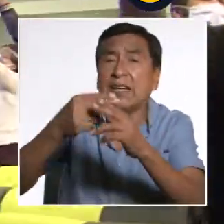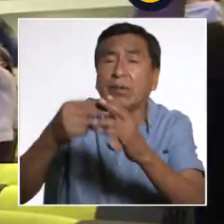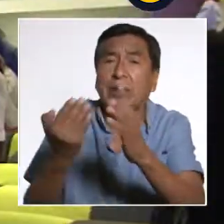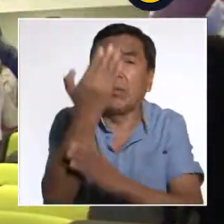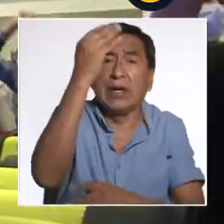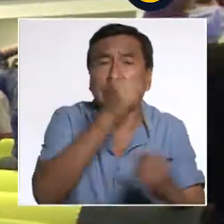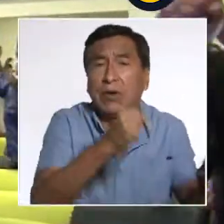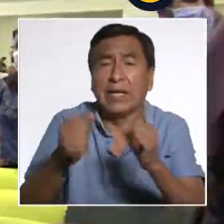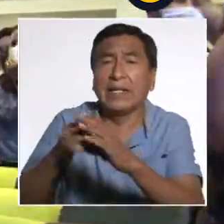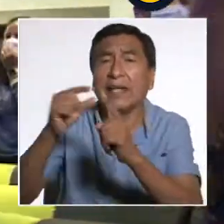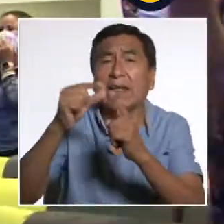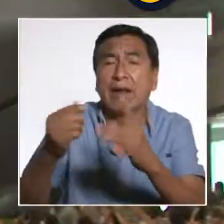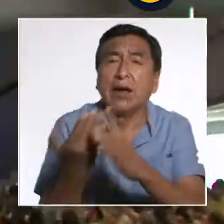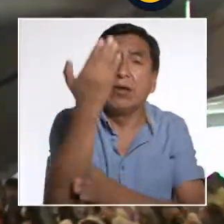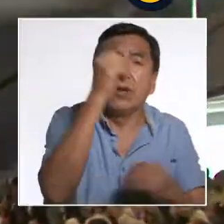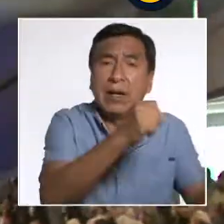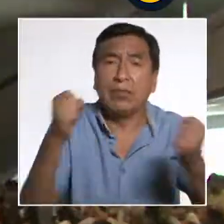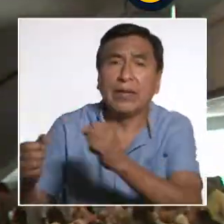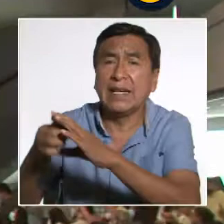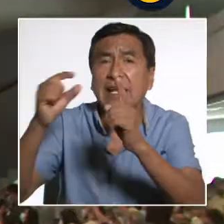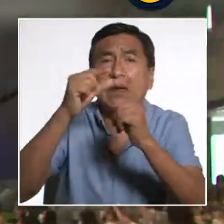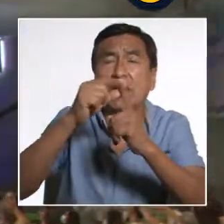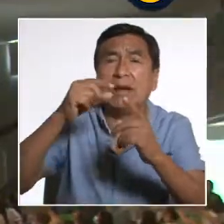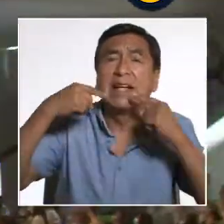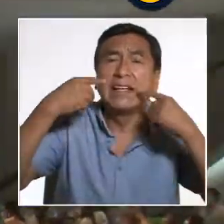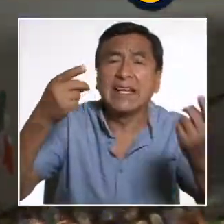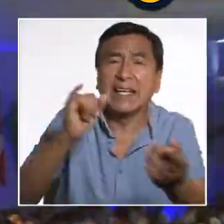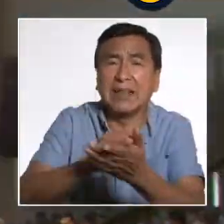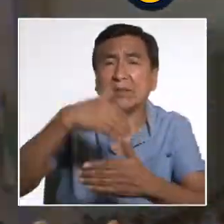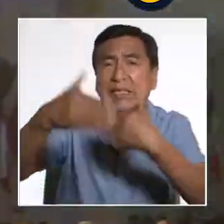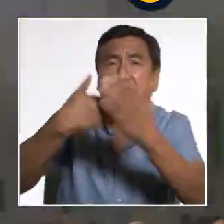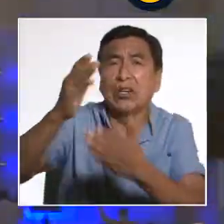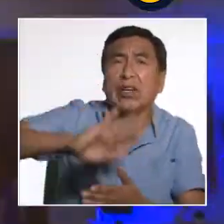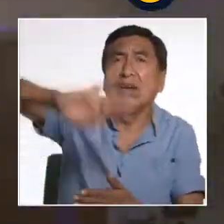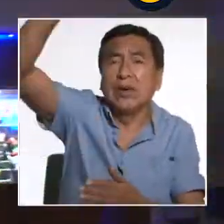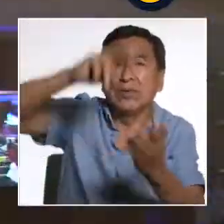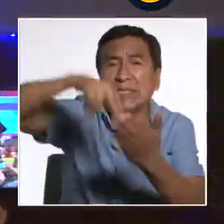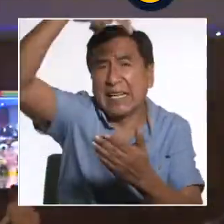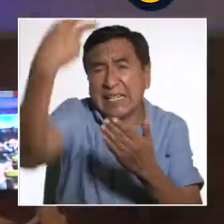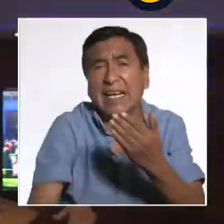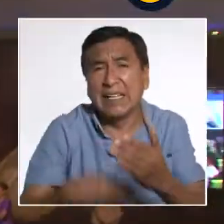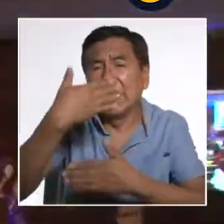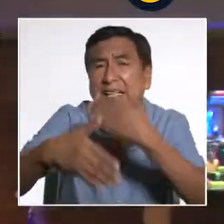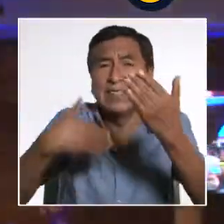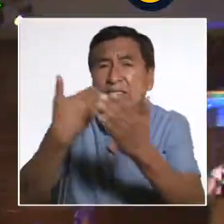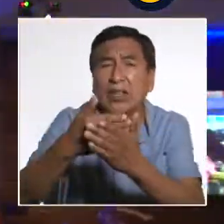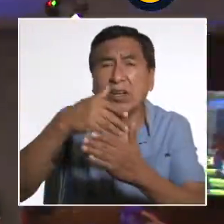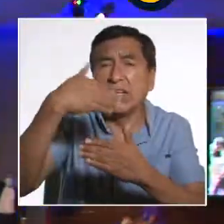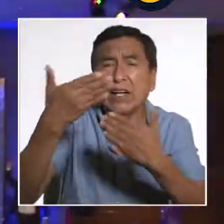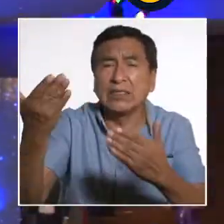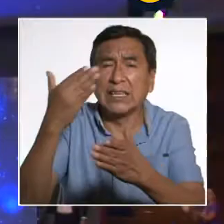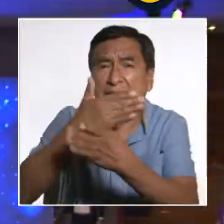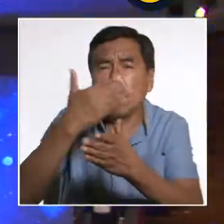de la palabra, por el poder de la palabra declaramos que toda muralla cae, todo aquello que no